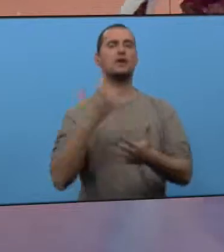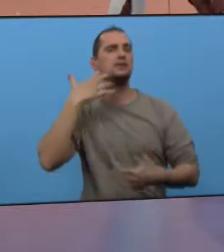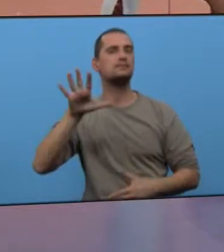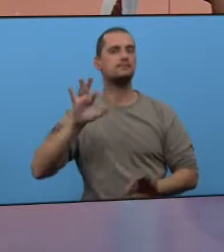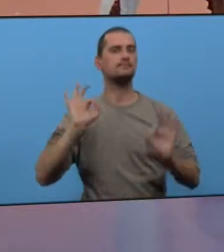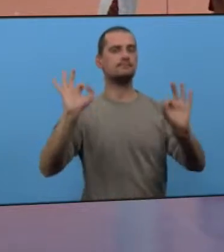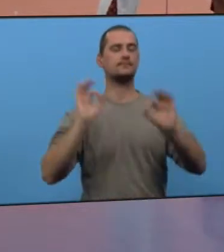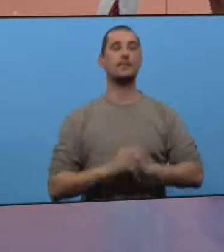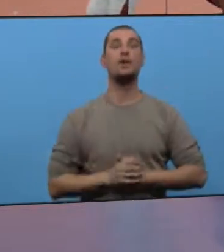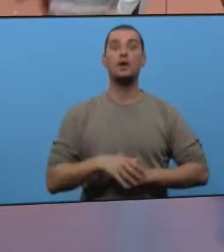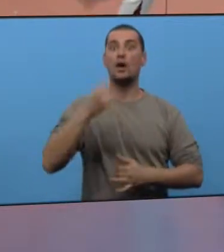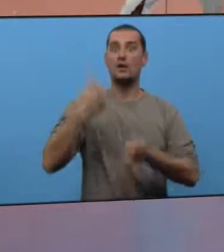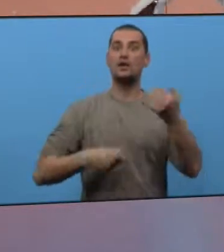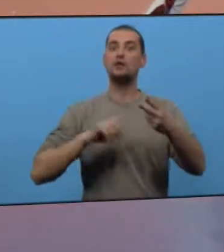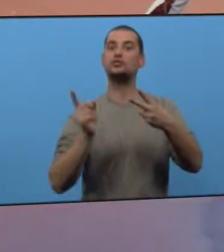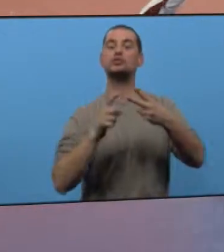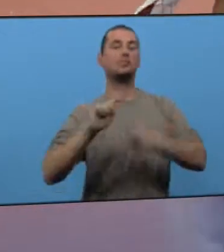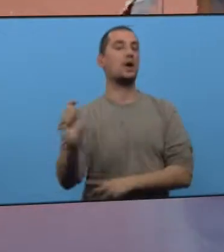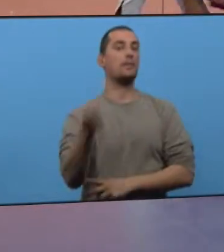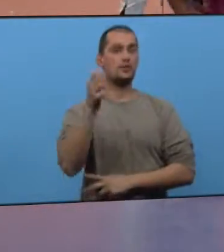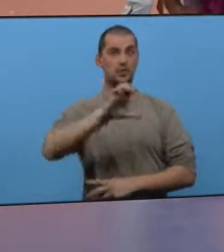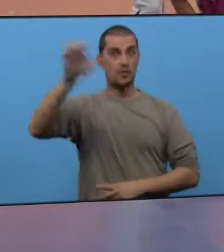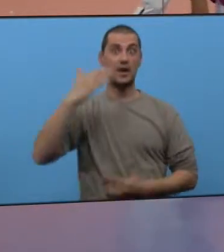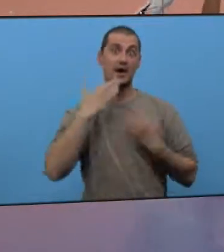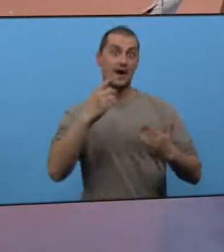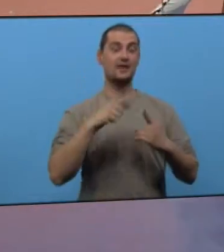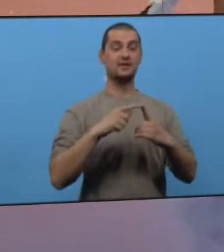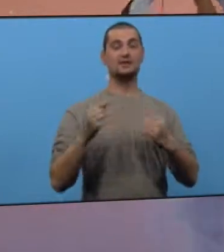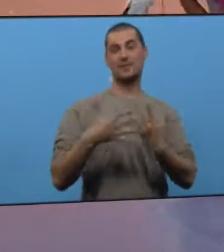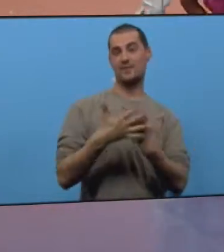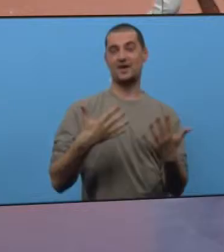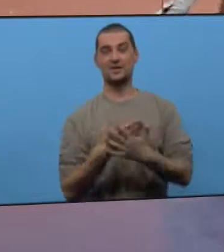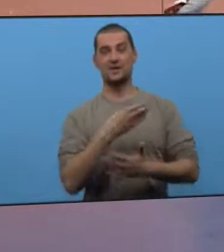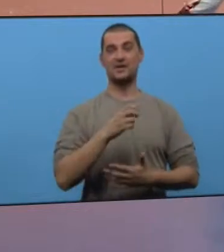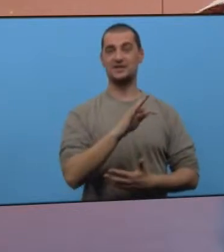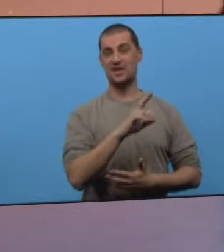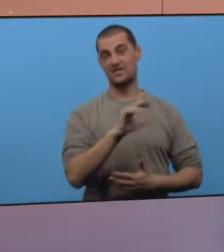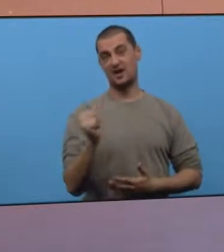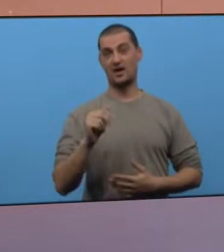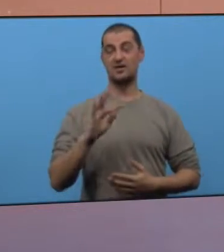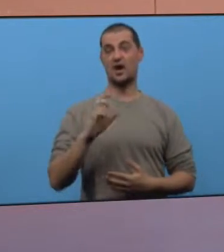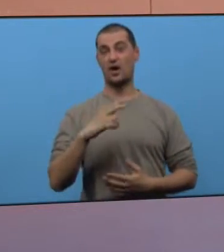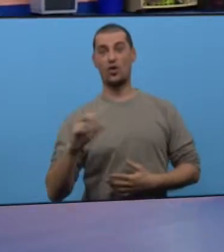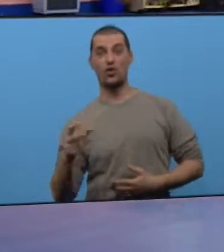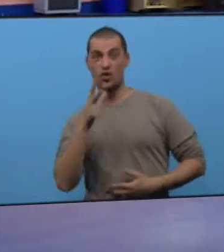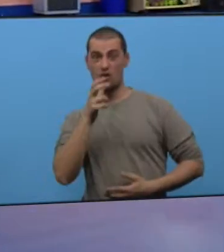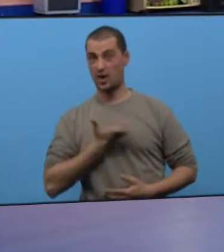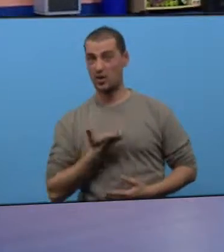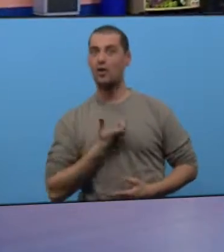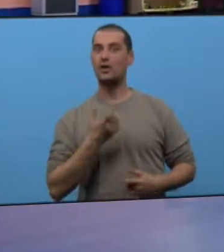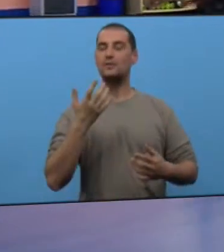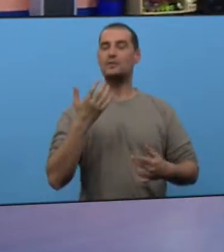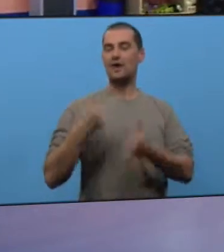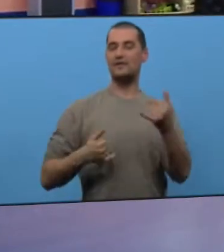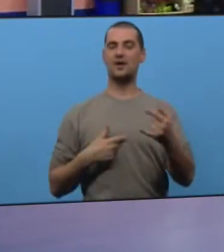E convertéronse en subcampeóns de Europa grazas á interpretación dunha fusión de bachata, tango e rock and roll que puxeron